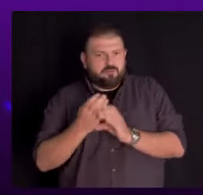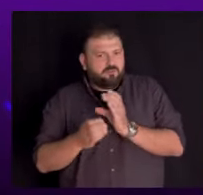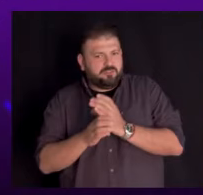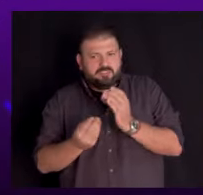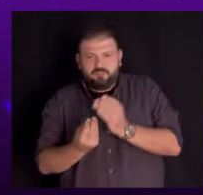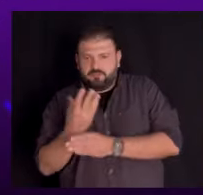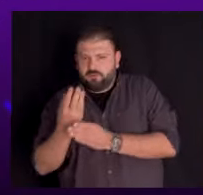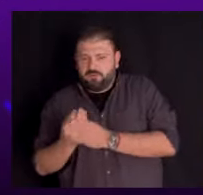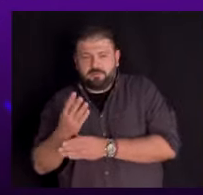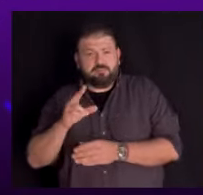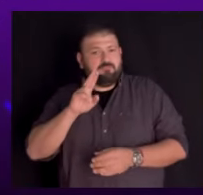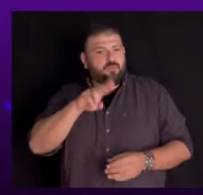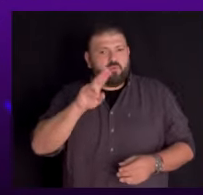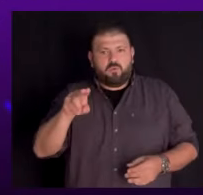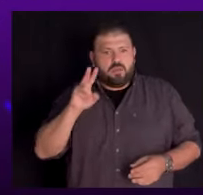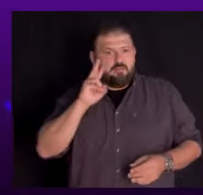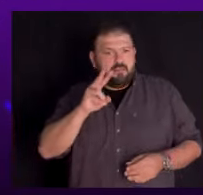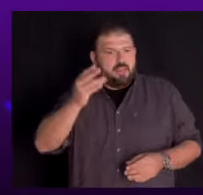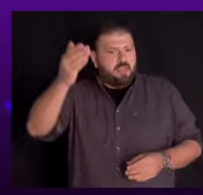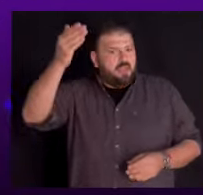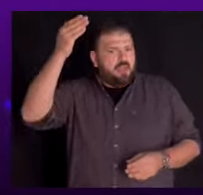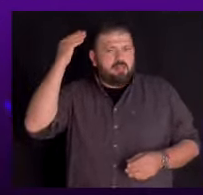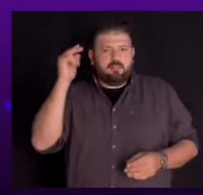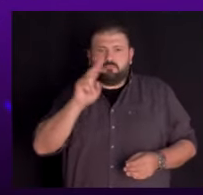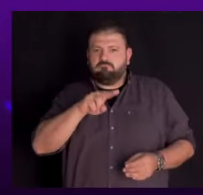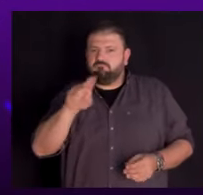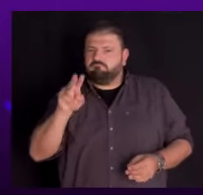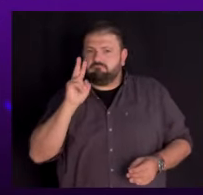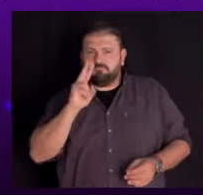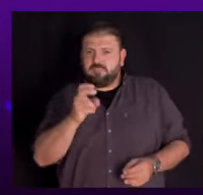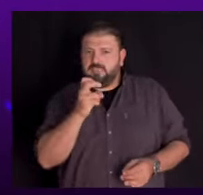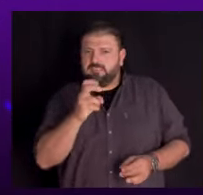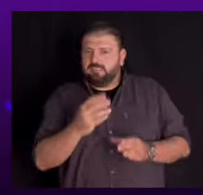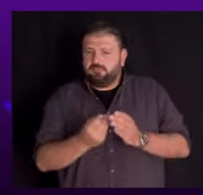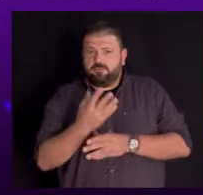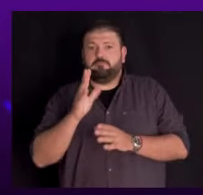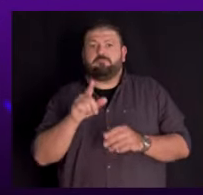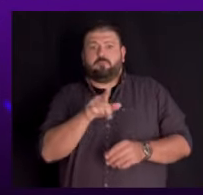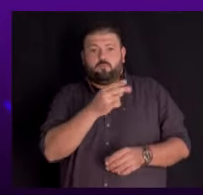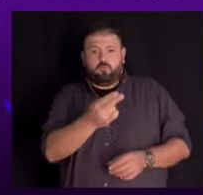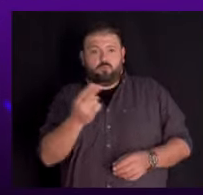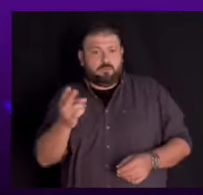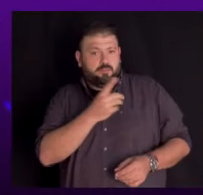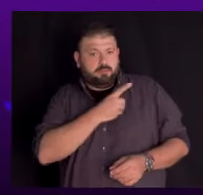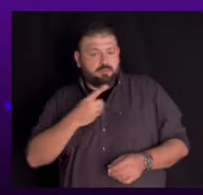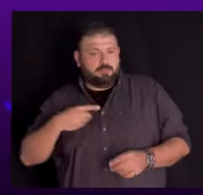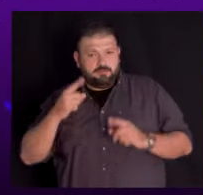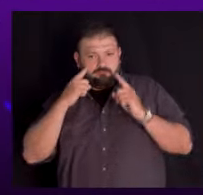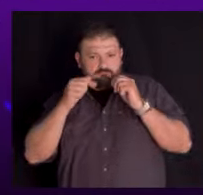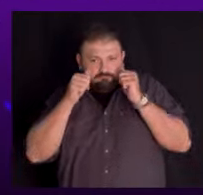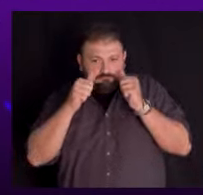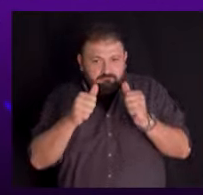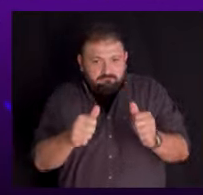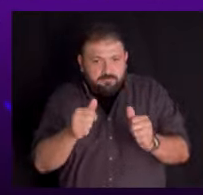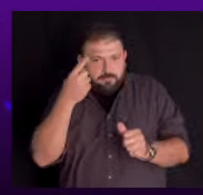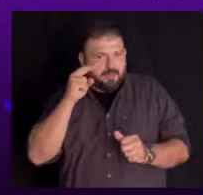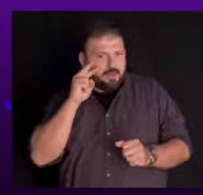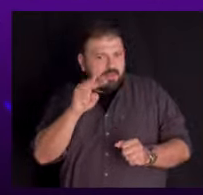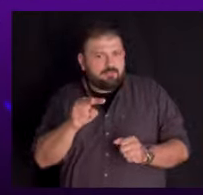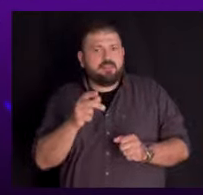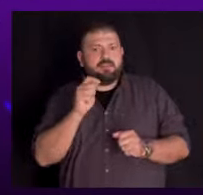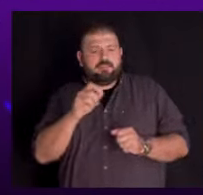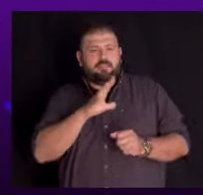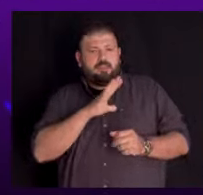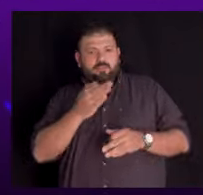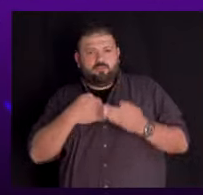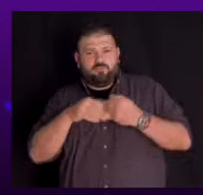realidad, nunca se ha visto un evento de este estilo, de verdad que tienen que estar muy pendientes. En las redes sociales, demás medios oficiales como la